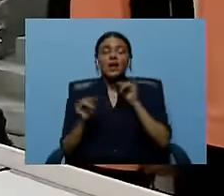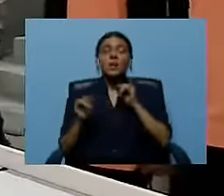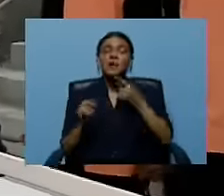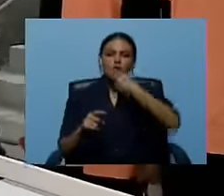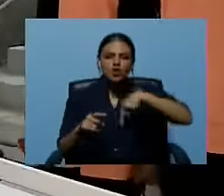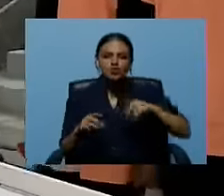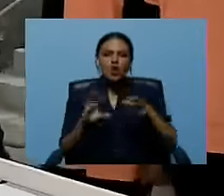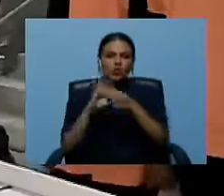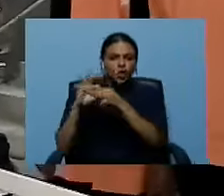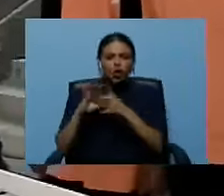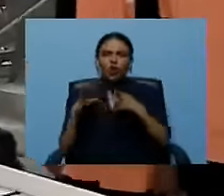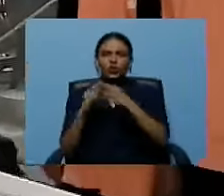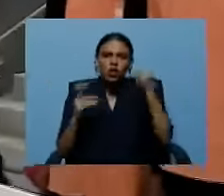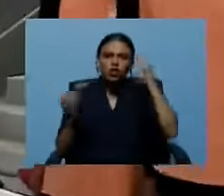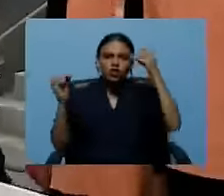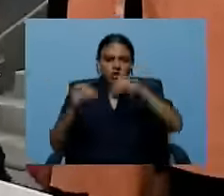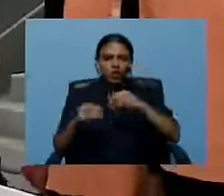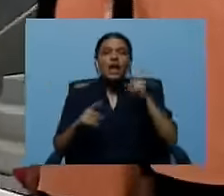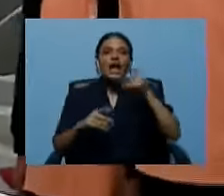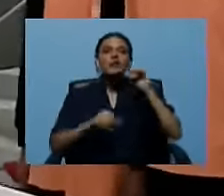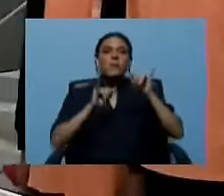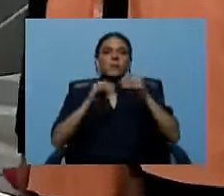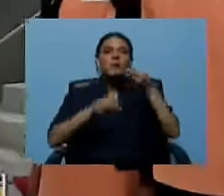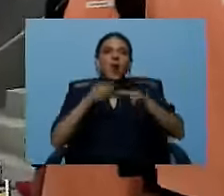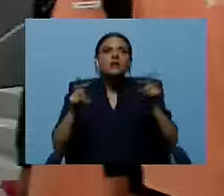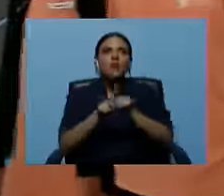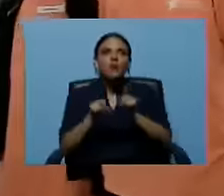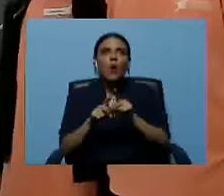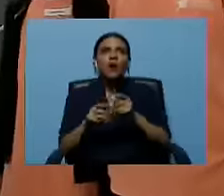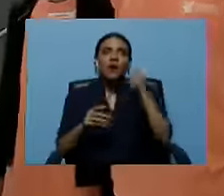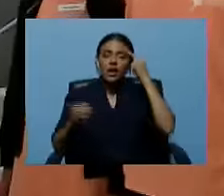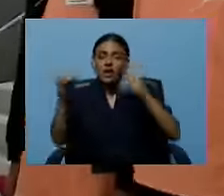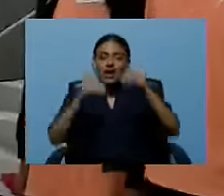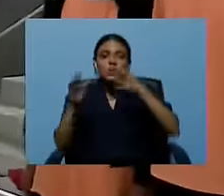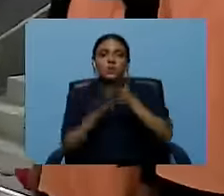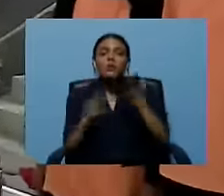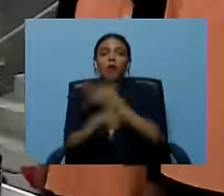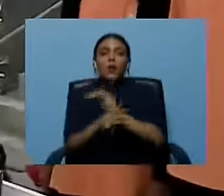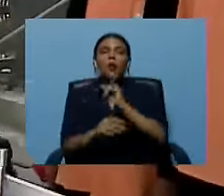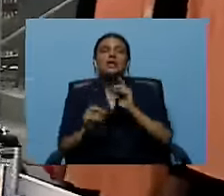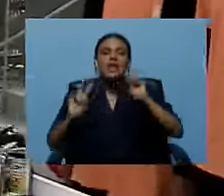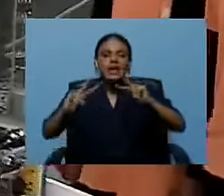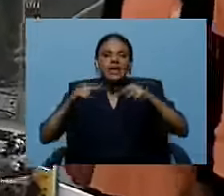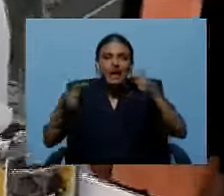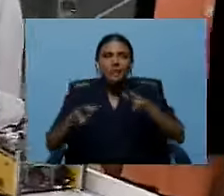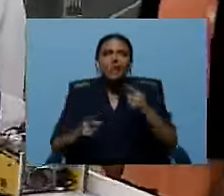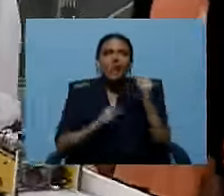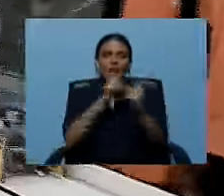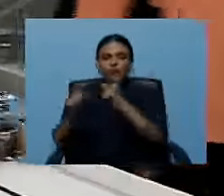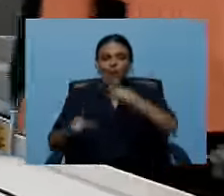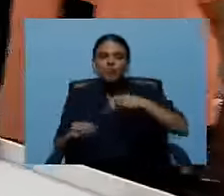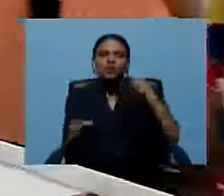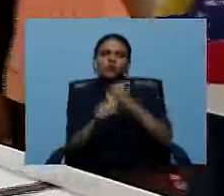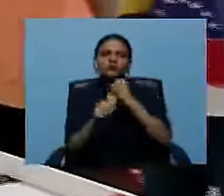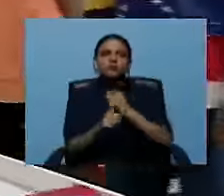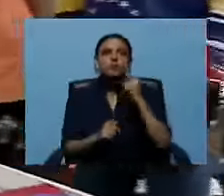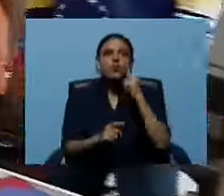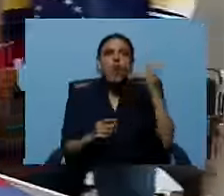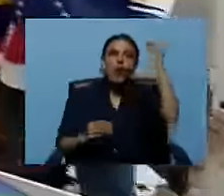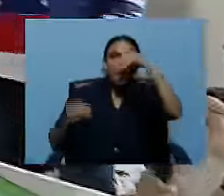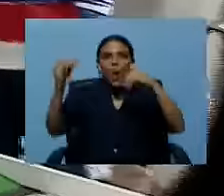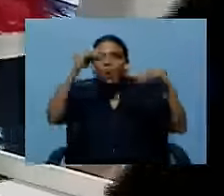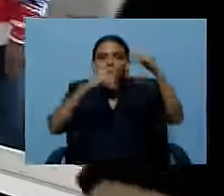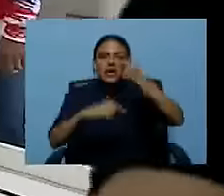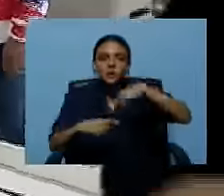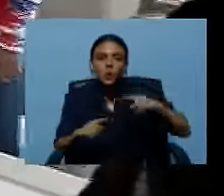La propia organización crea los juegos y lo cambia cada dos años, dependiendo. Tienen sus propios programadores, pues. Bueno, vamos a ver cómo funciona. Por